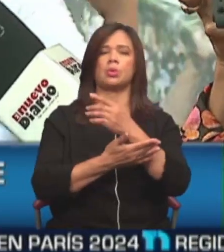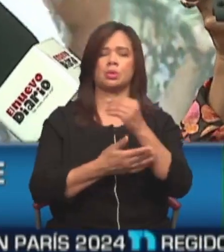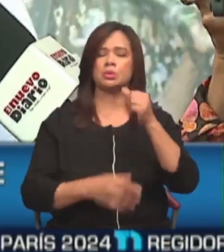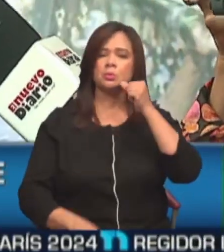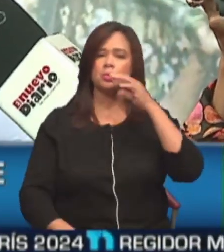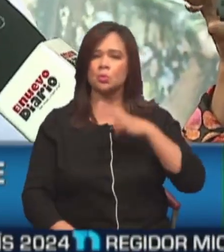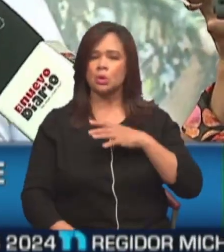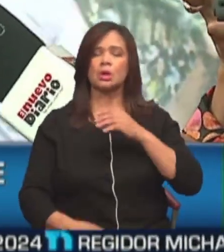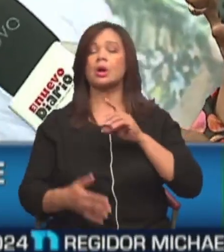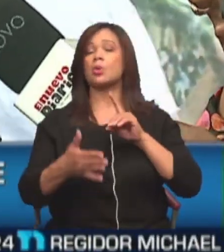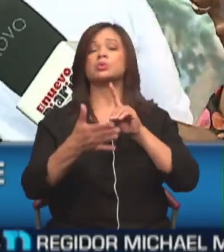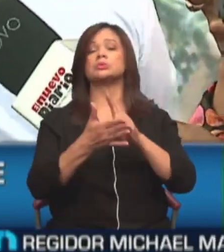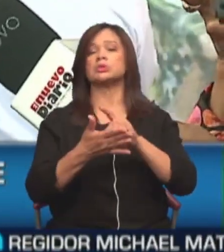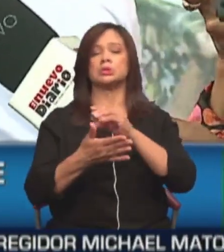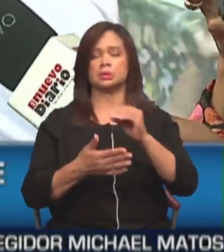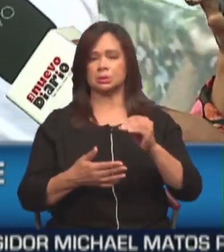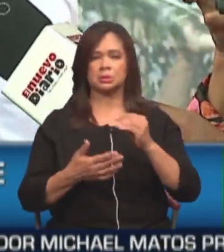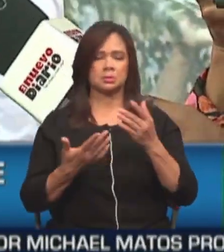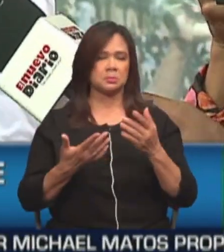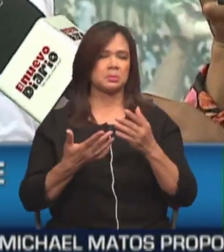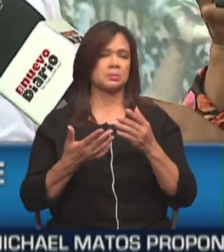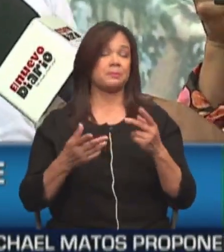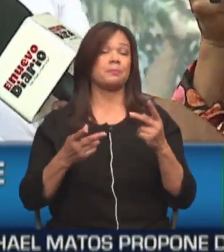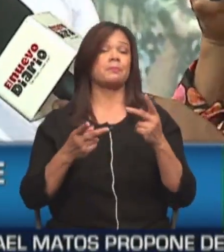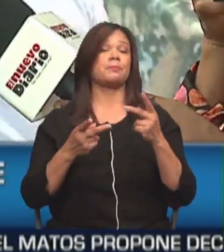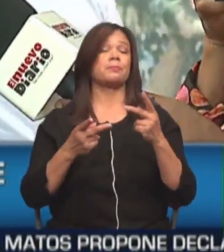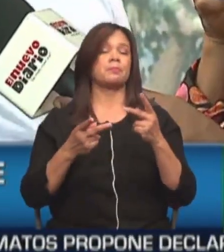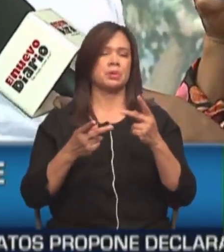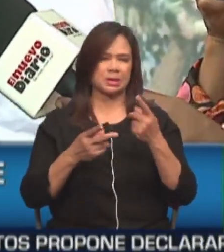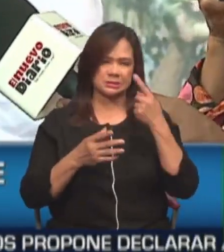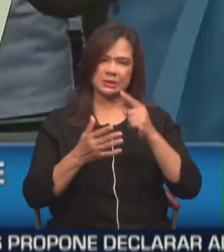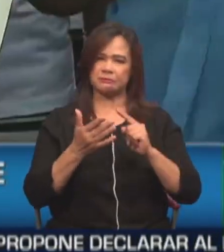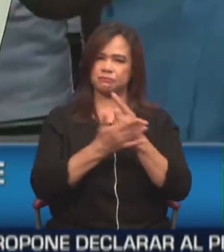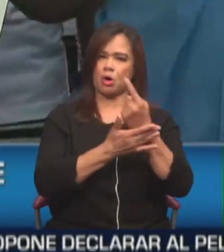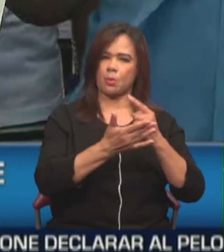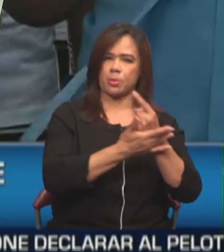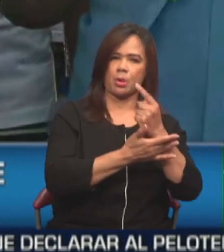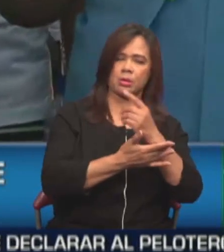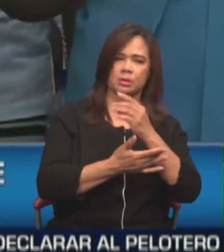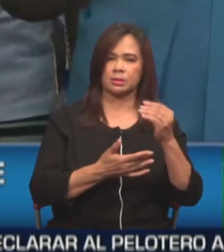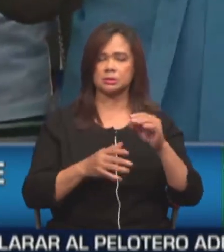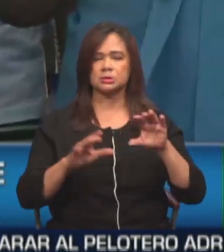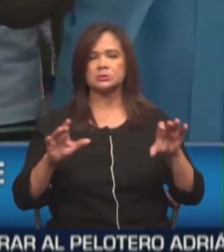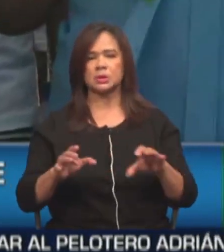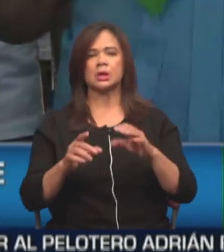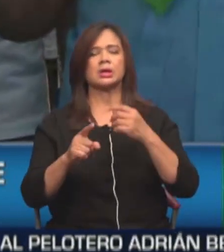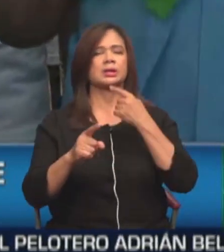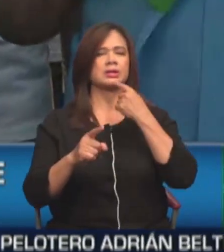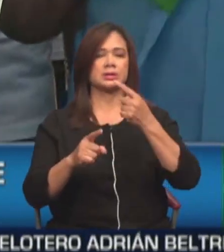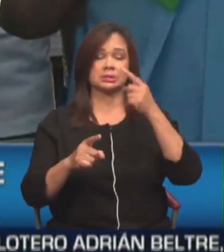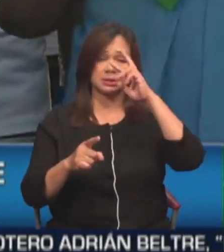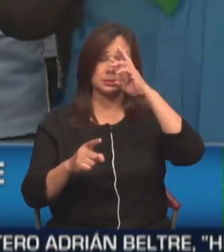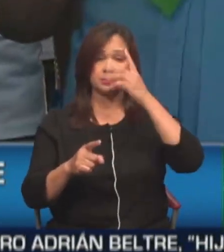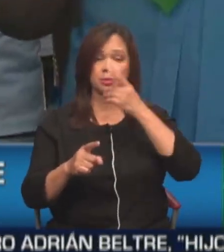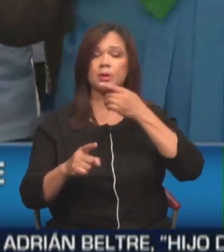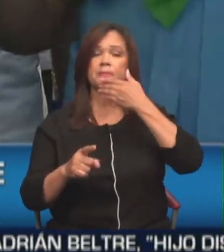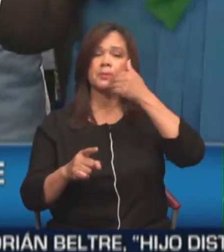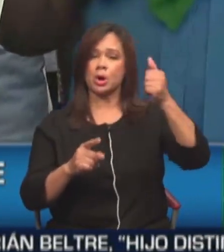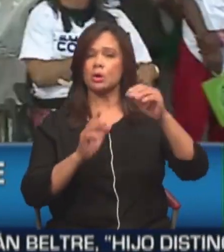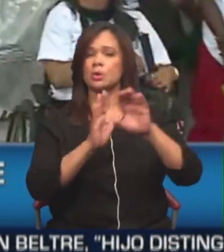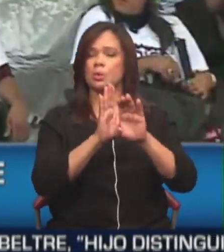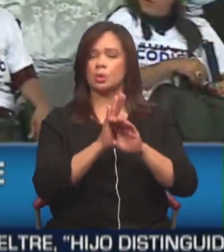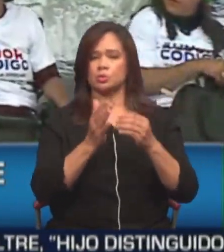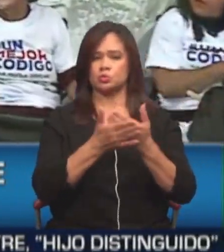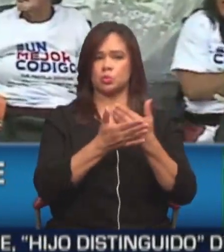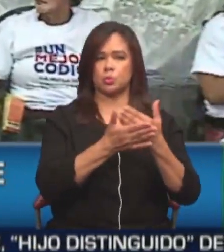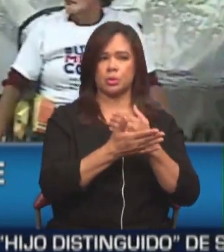mujeres con discapacidad somos más propensas a ser violadas. Las activistas consideraron que el país merece un código penal